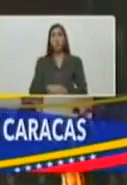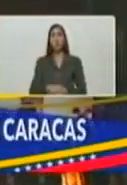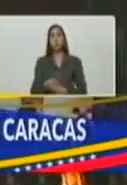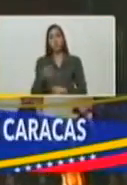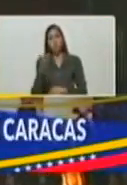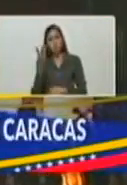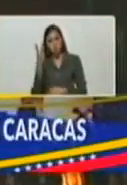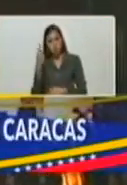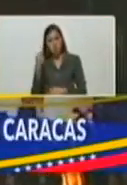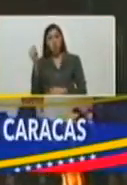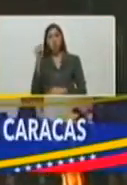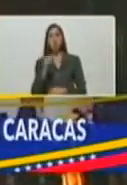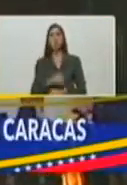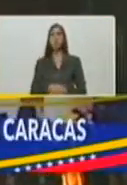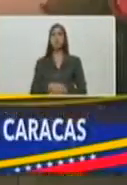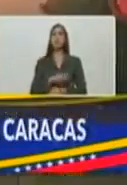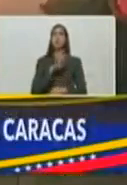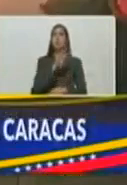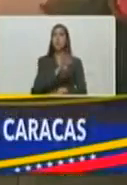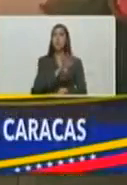presidente.